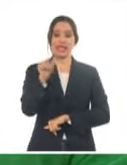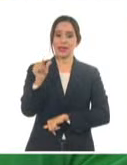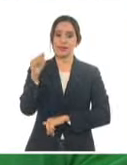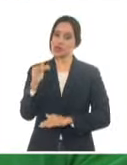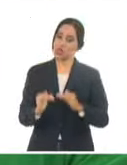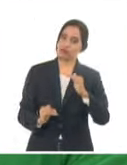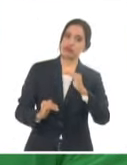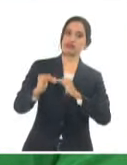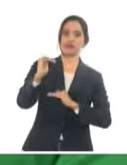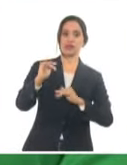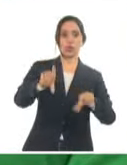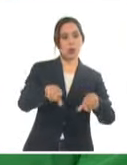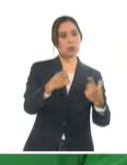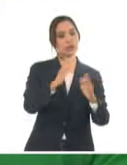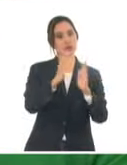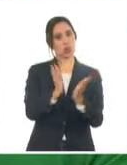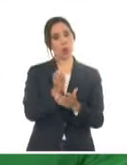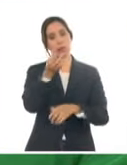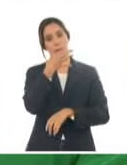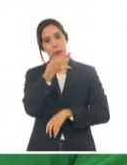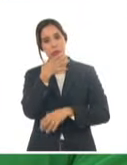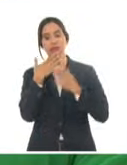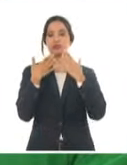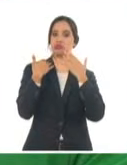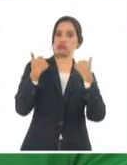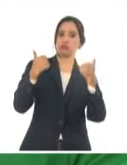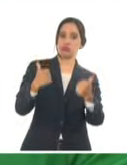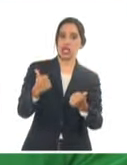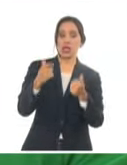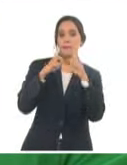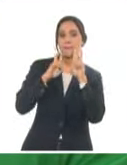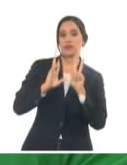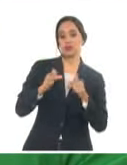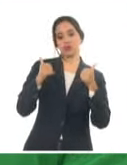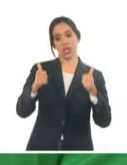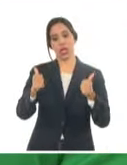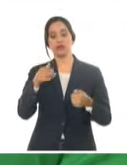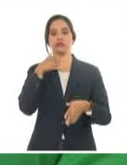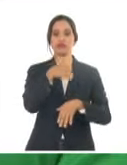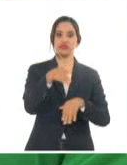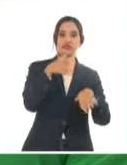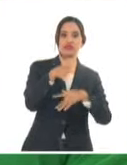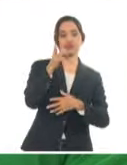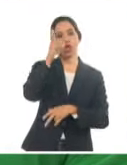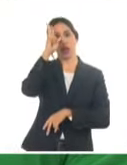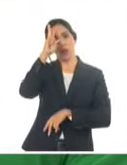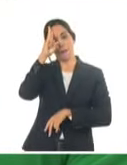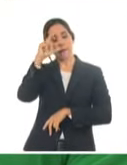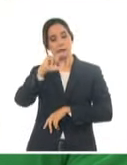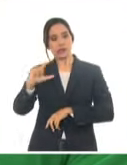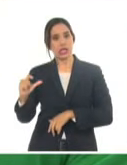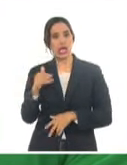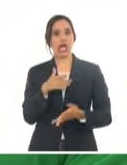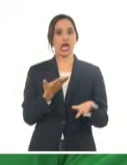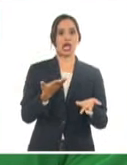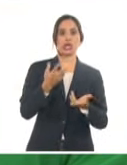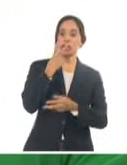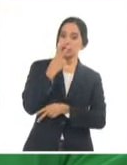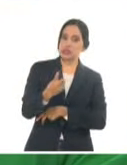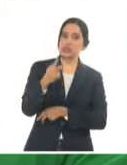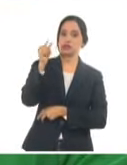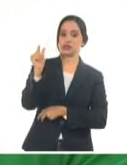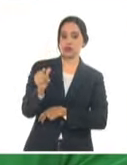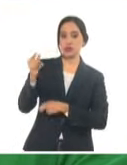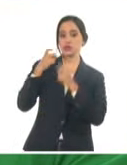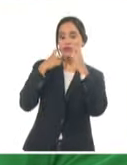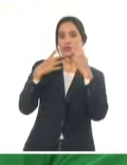cumplen con su tratamiento, lo toman a la hora de vida, cumplen también con las consultas médicas, con todo el sistema, digamos, que tiene que ver con la calidad